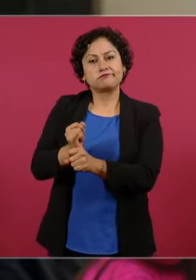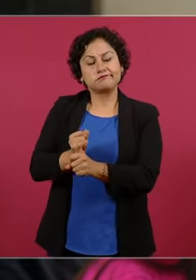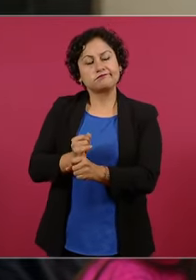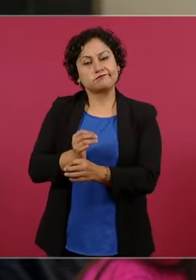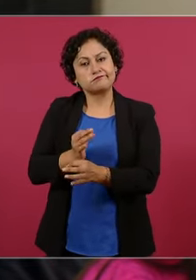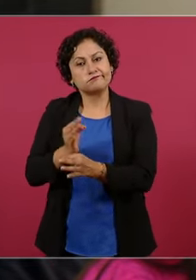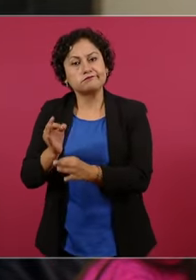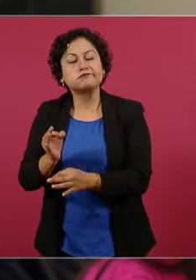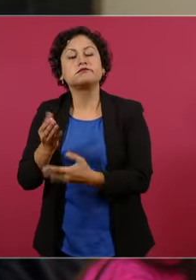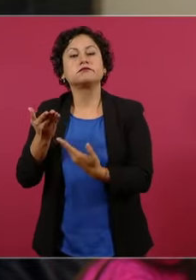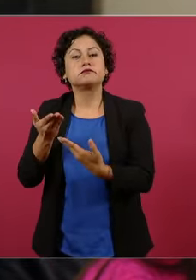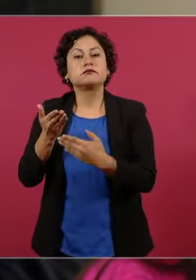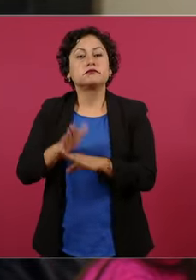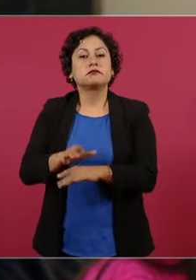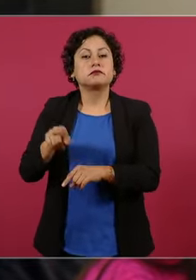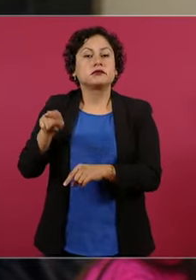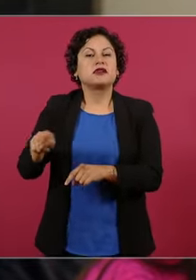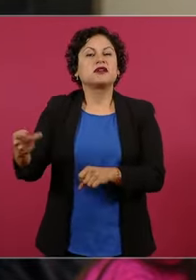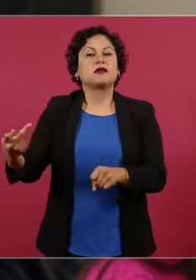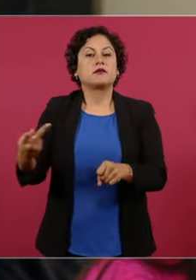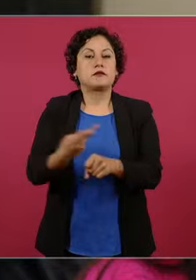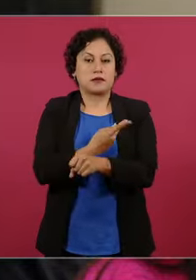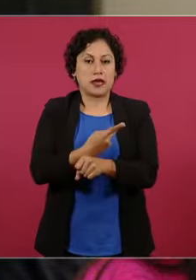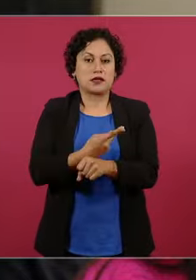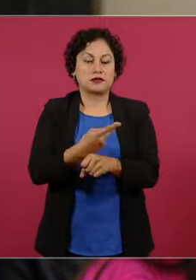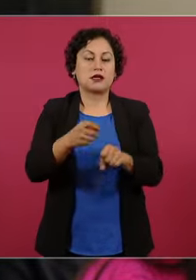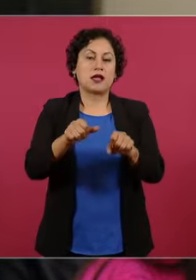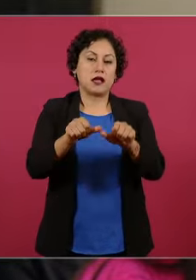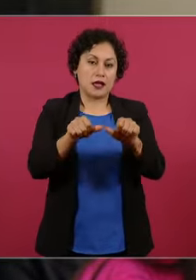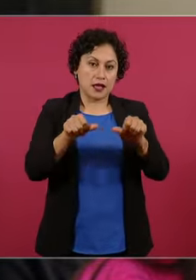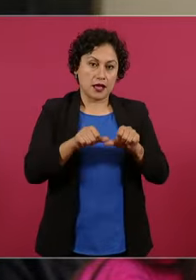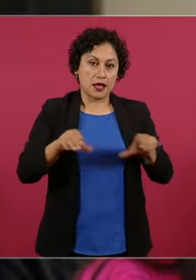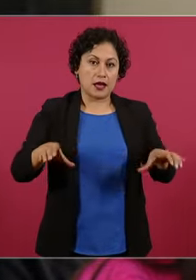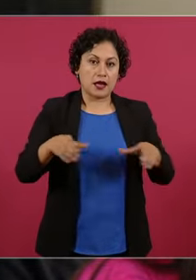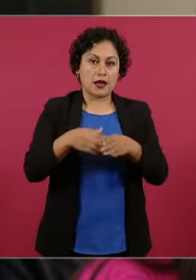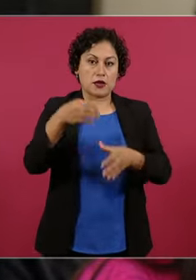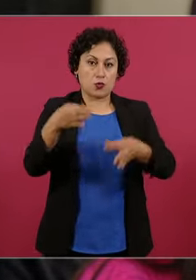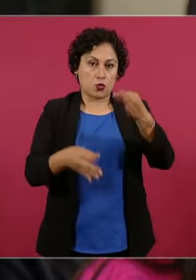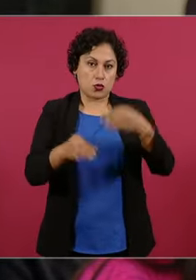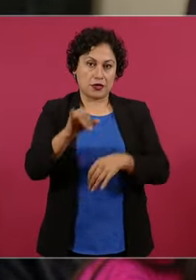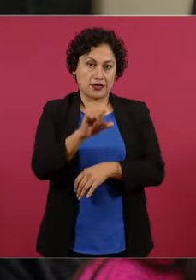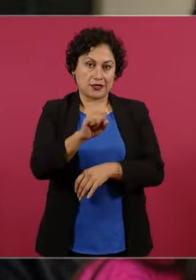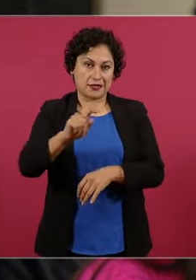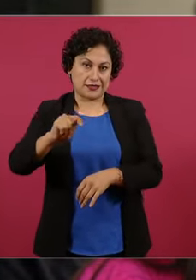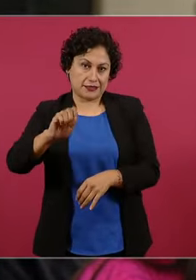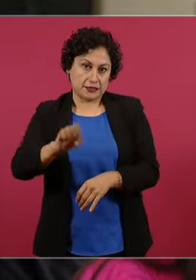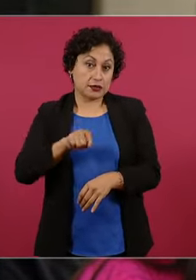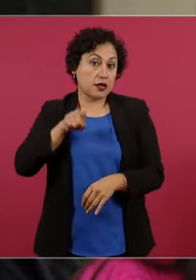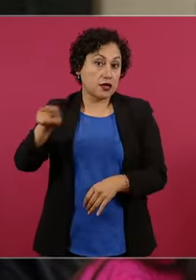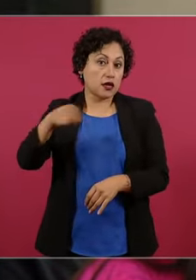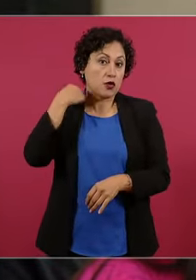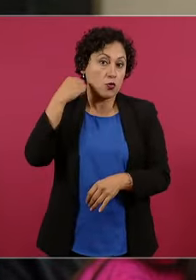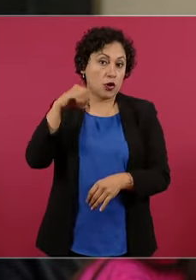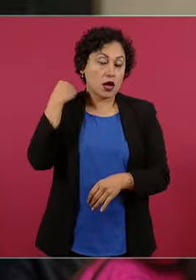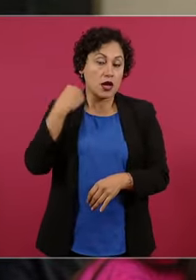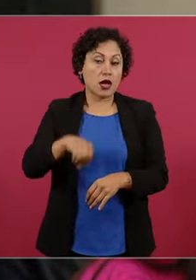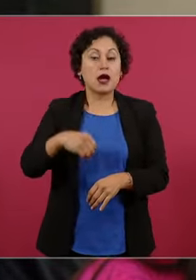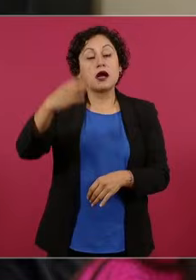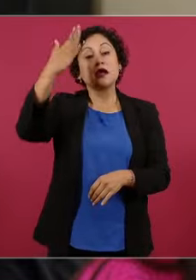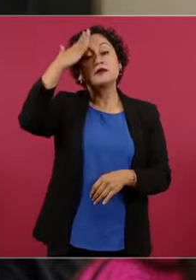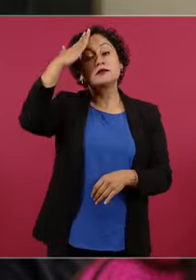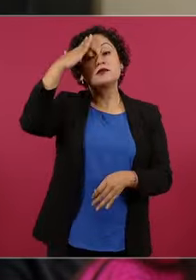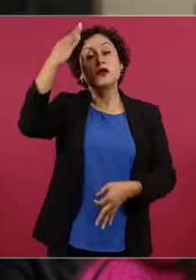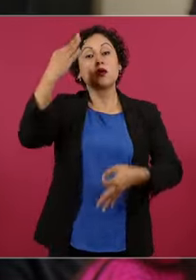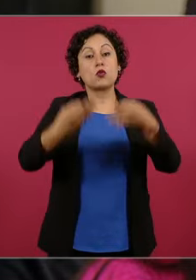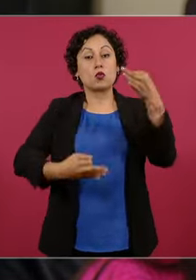los jurídicos del ISSSTE. En el caso de Oaxaca, ejemplifico, despidieron a la titular del jurídico de la delegación